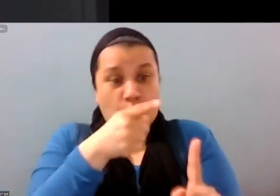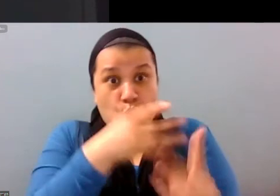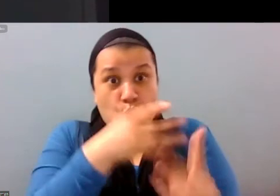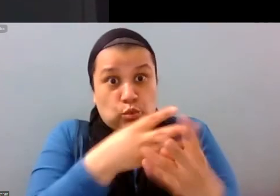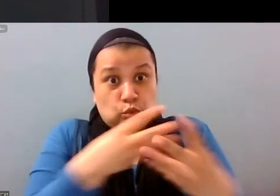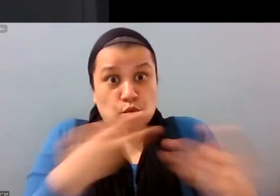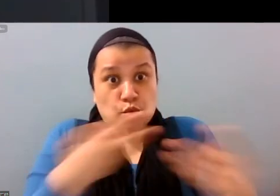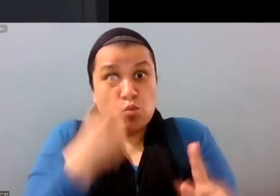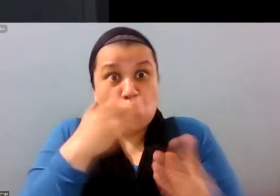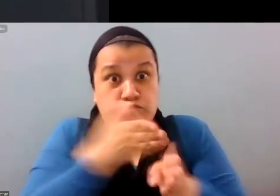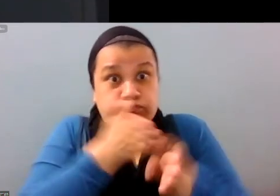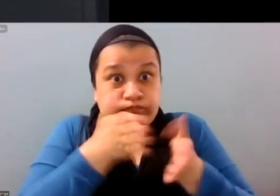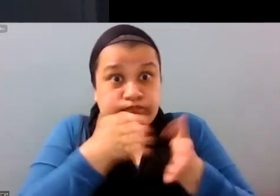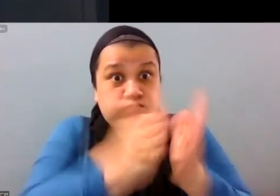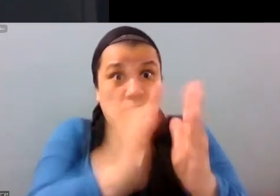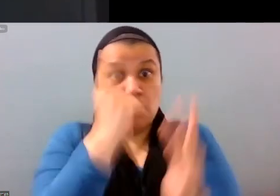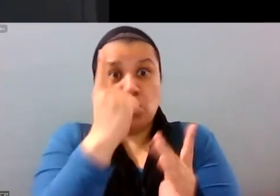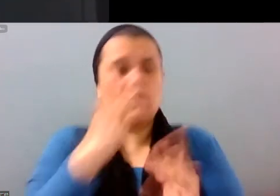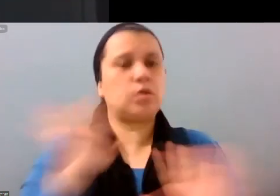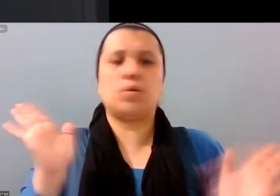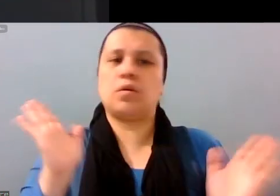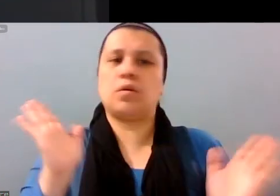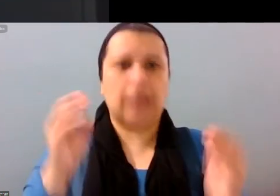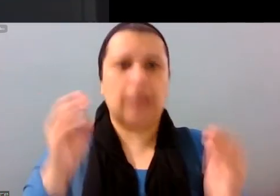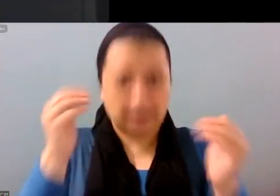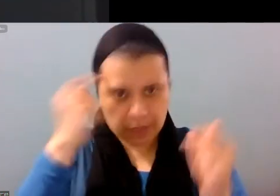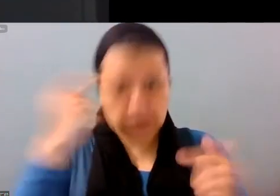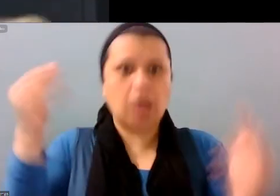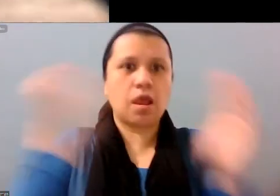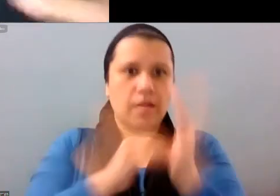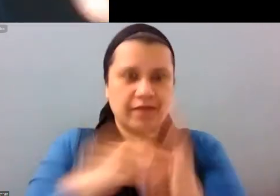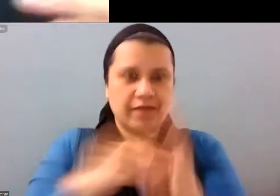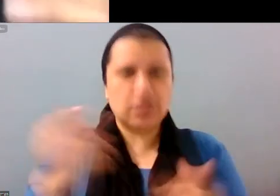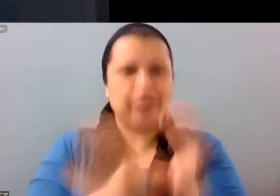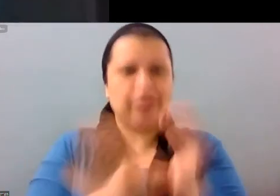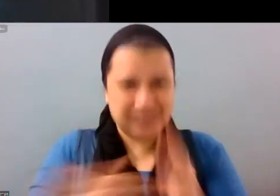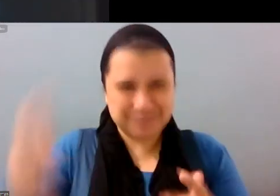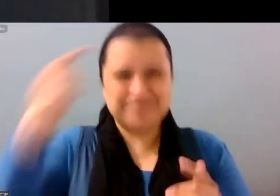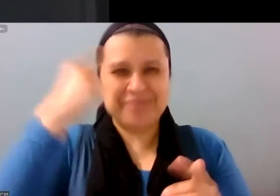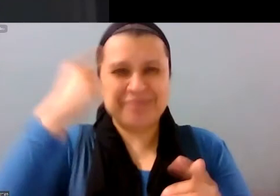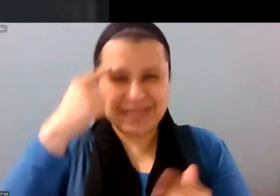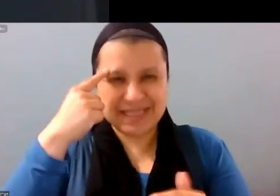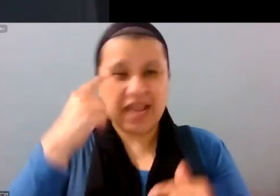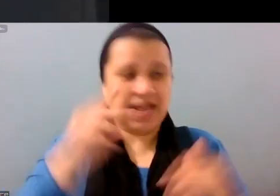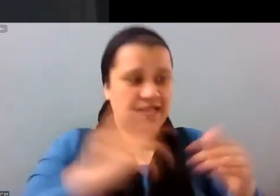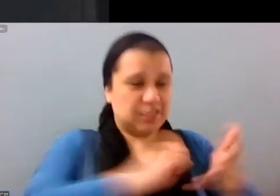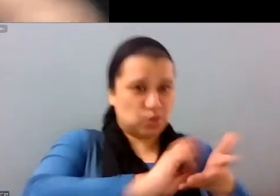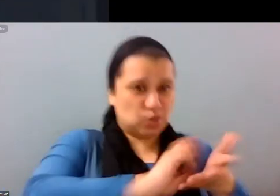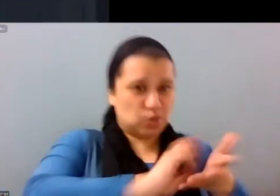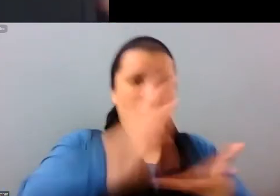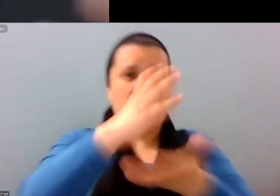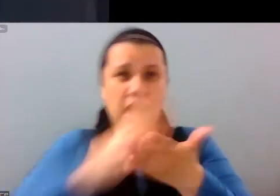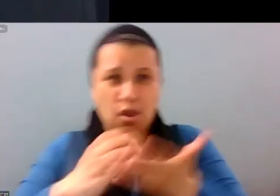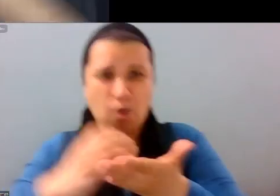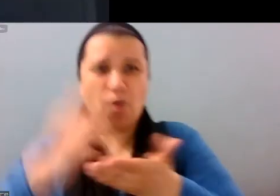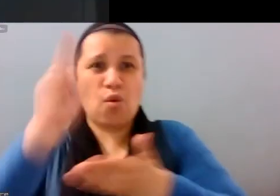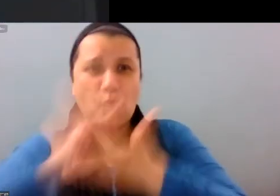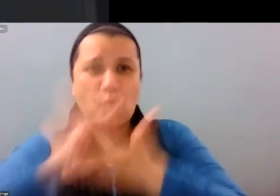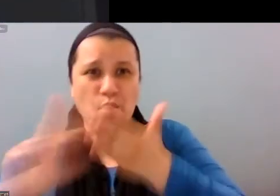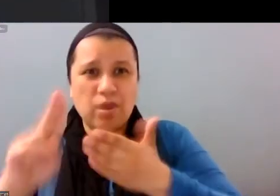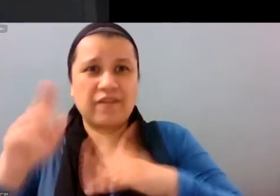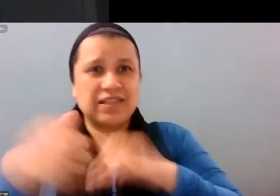que nos ha hecho pensar y repensar en los procesos educativos tanto de primera infancia como escuela colegio universitario bueno por